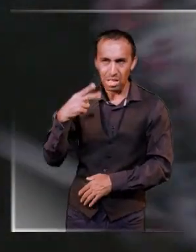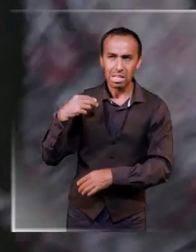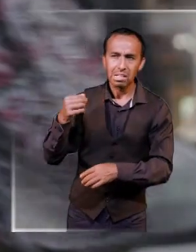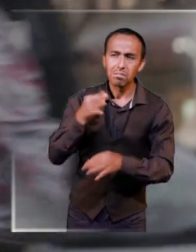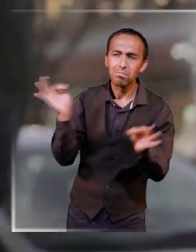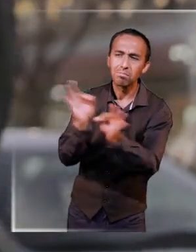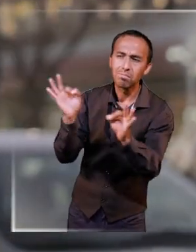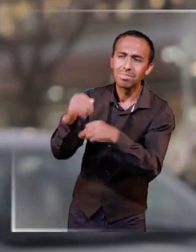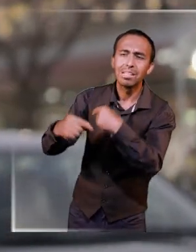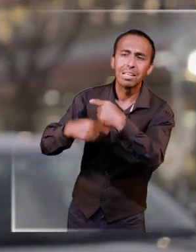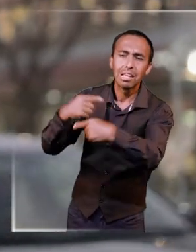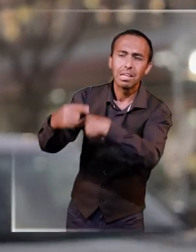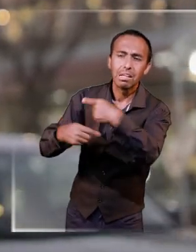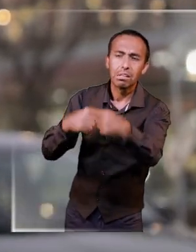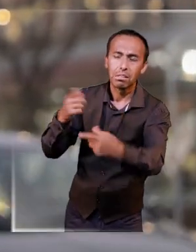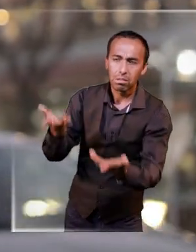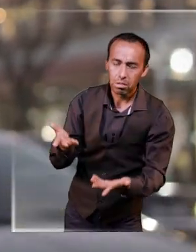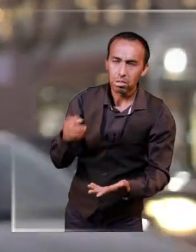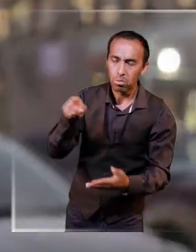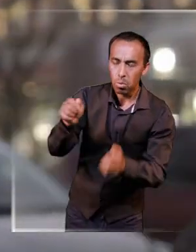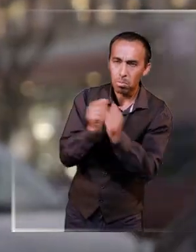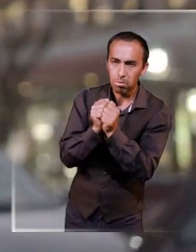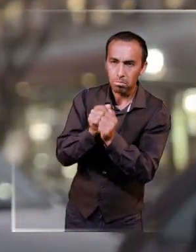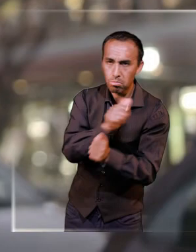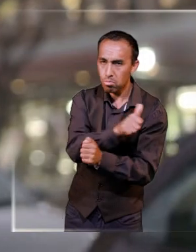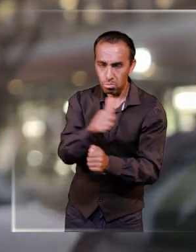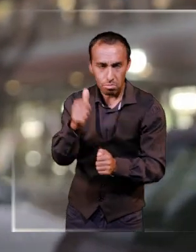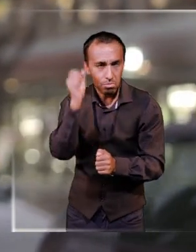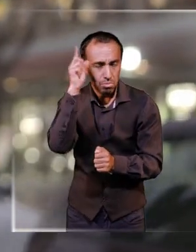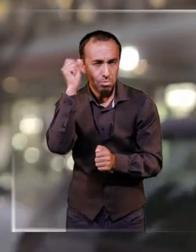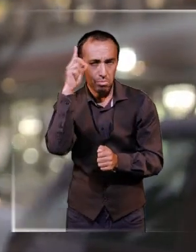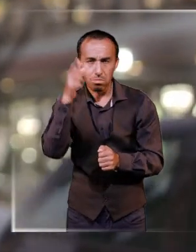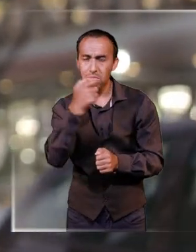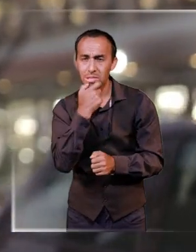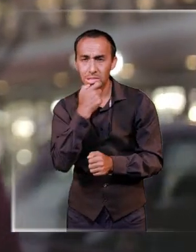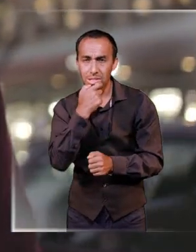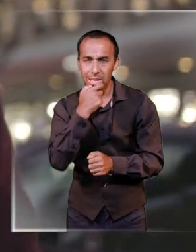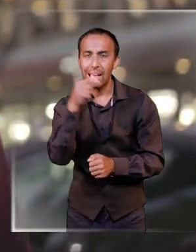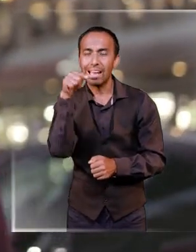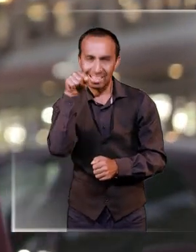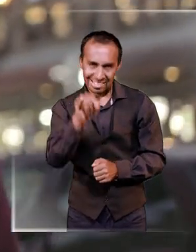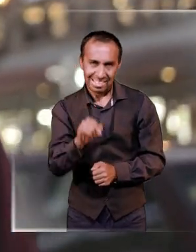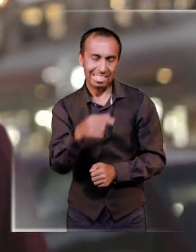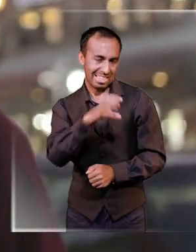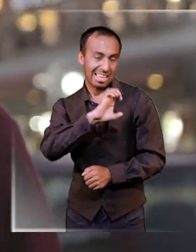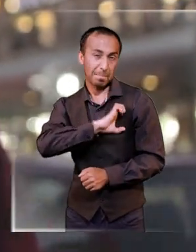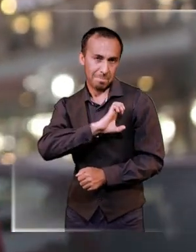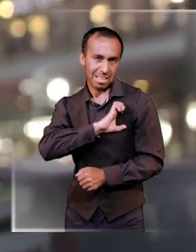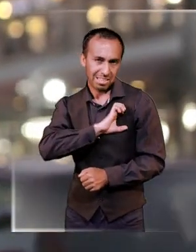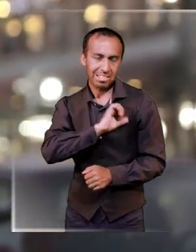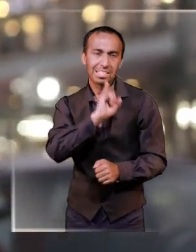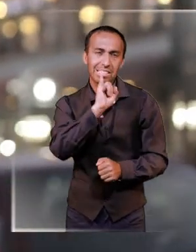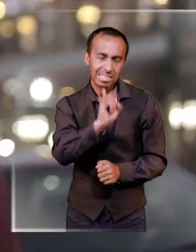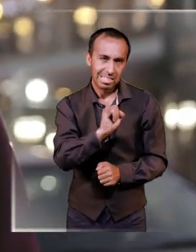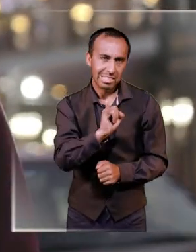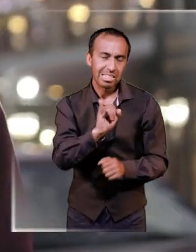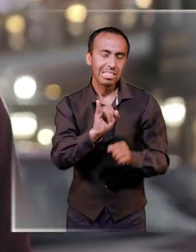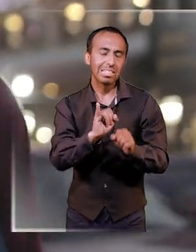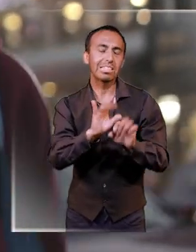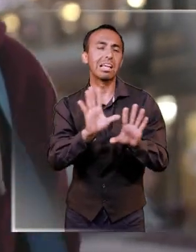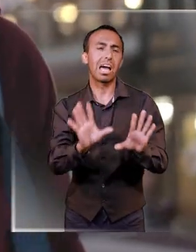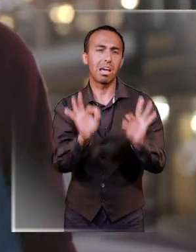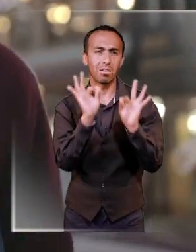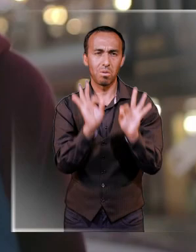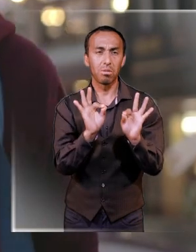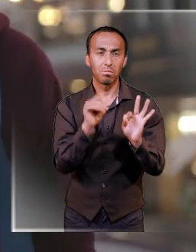la historia a tus compañeros, no todos entendieron en inglés. Bueno, pero ahora en español, sí. Claro, ahí